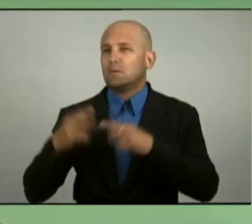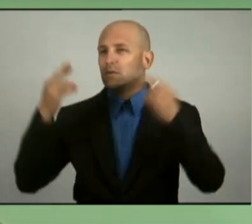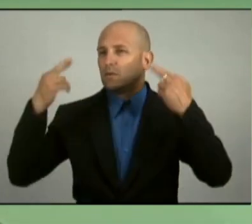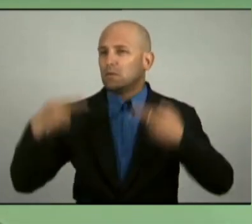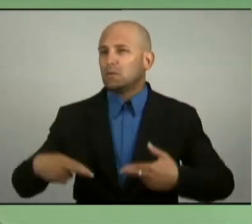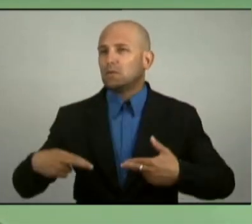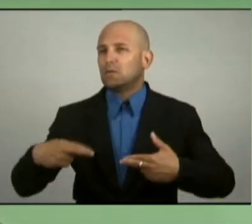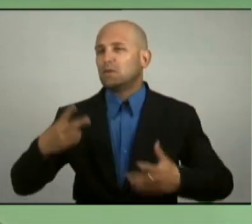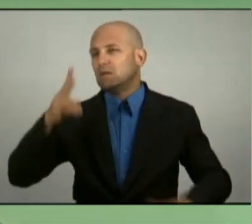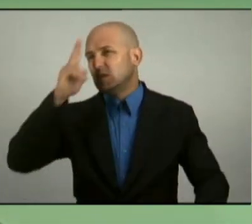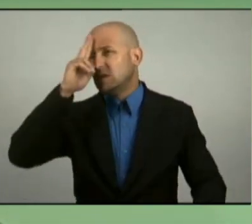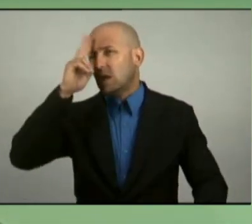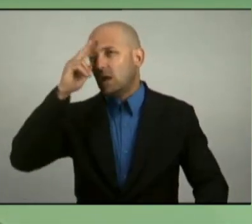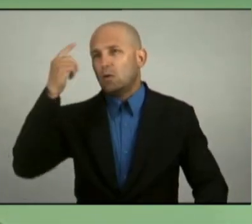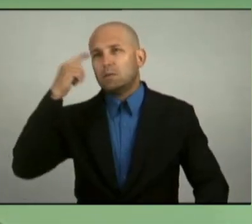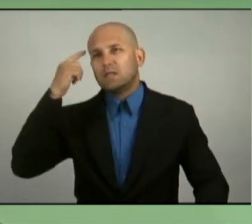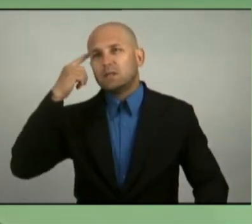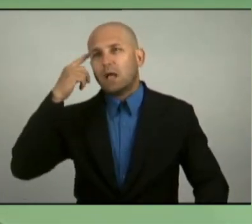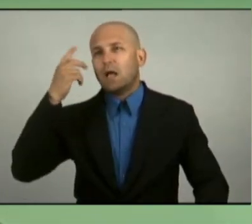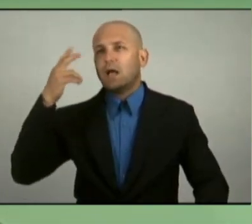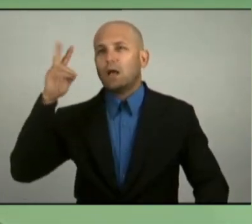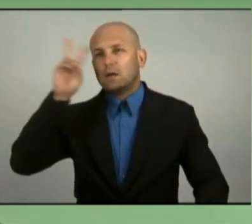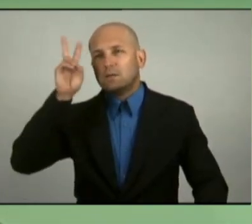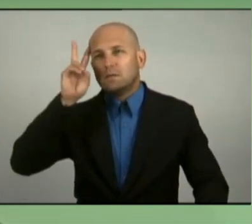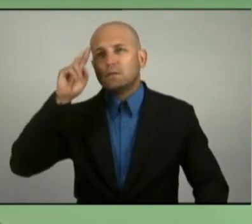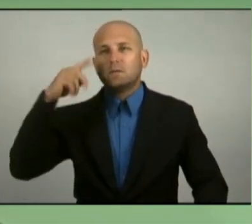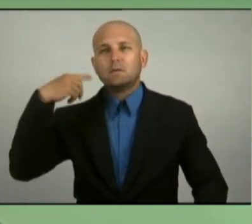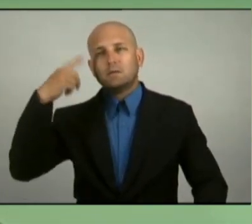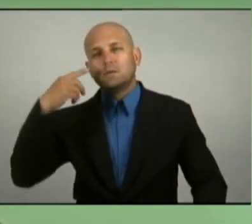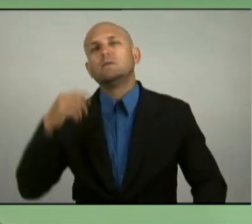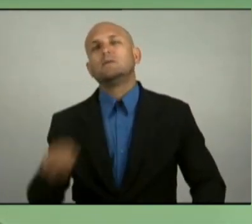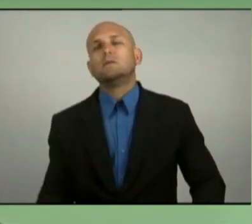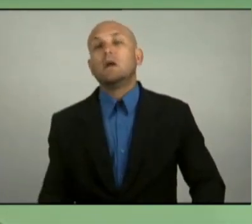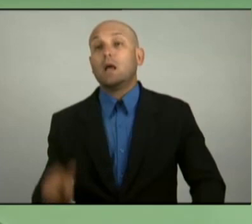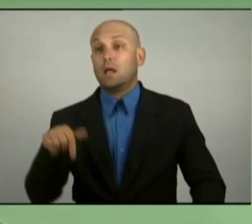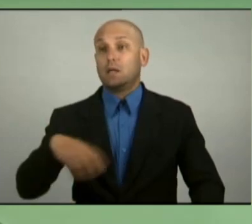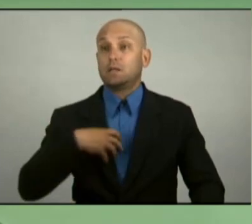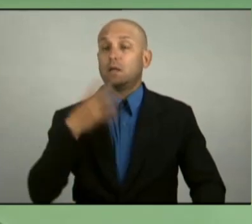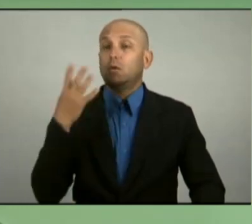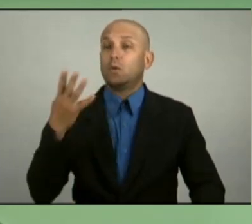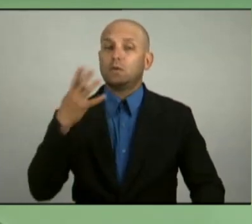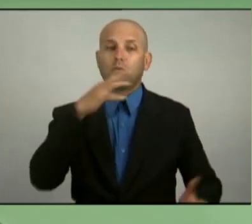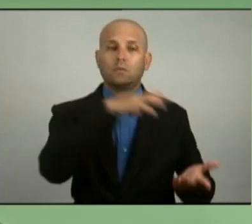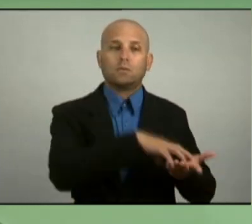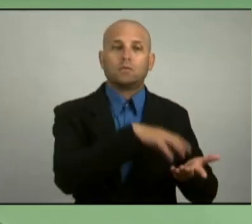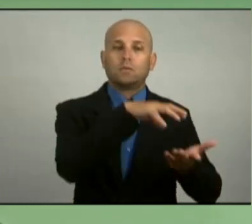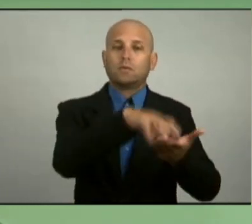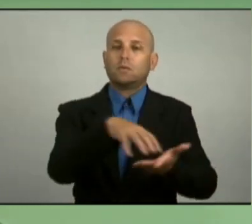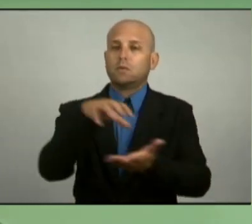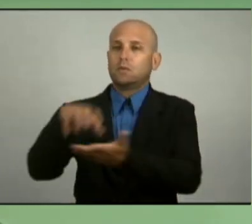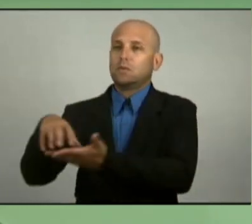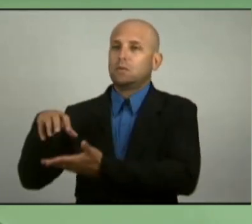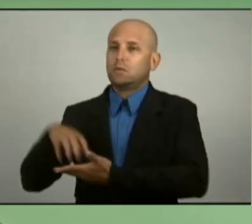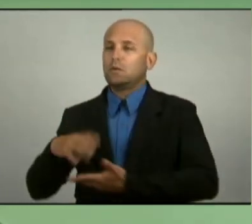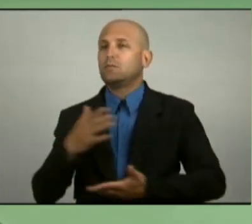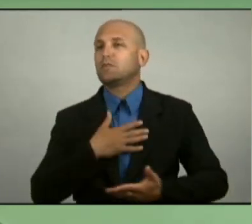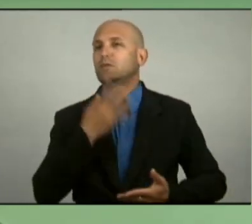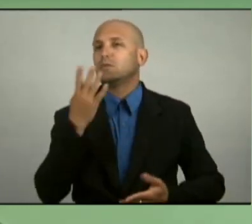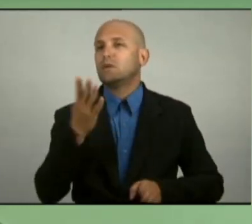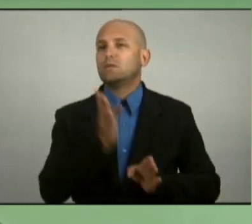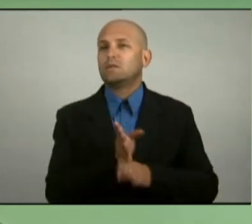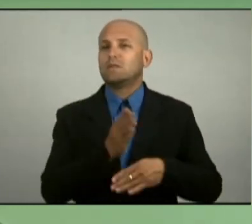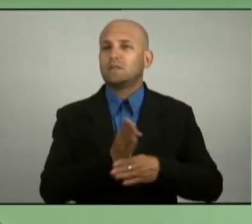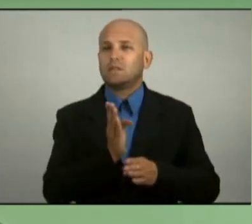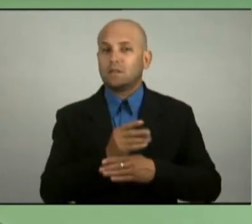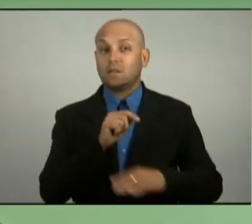policlínico está asociado a un departamento nosotros tenemos ciudad de camahui cuatro departamentos que coinciden con los distritos y que a